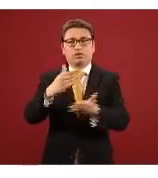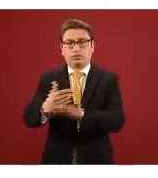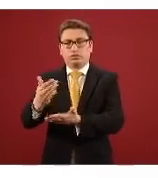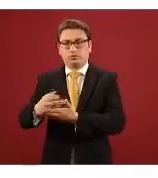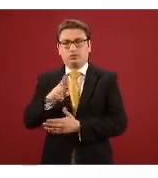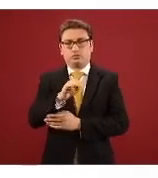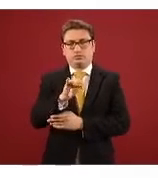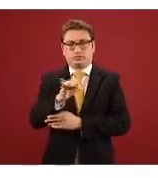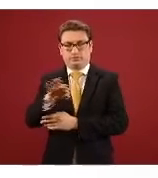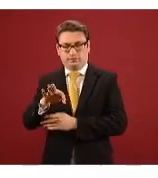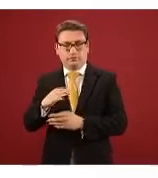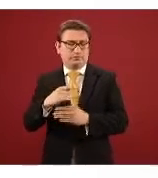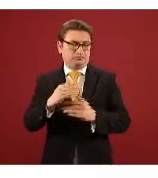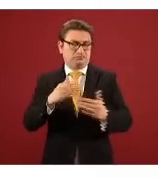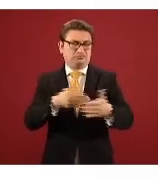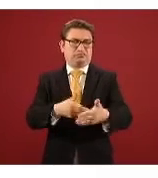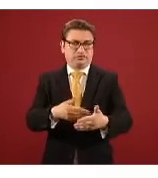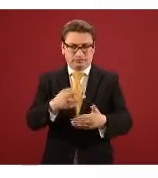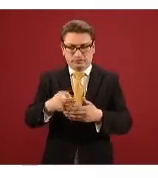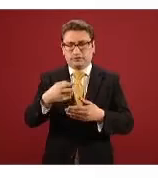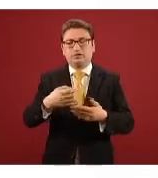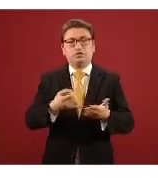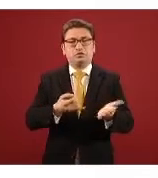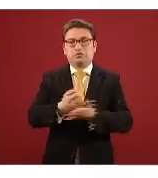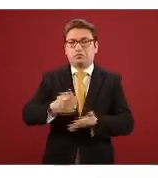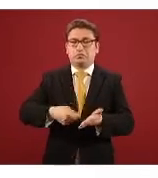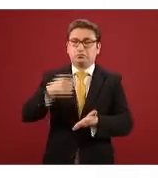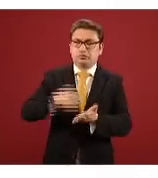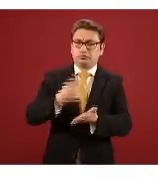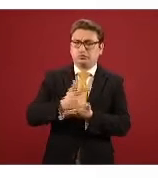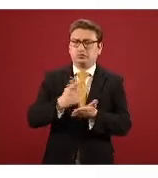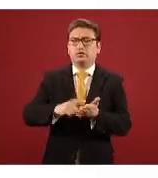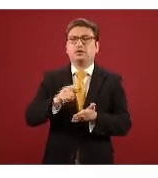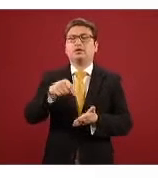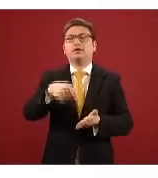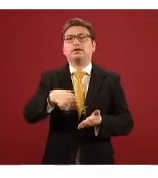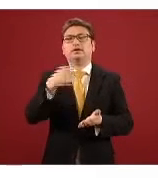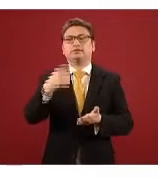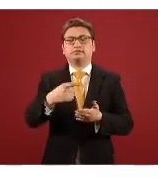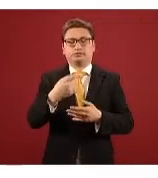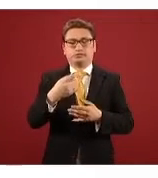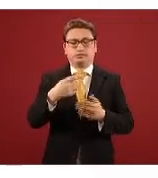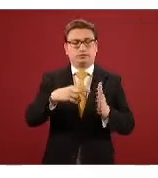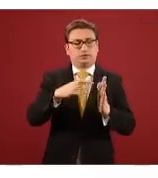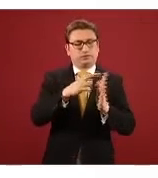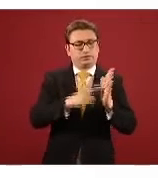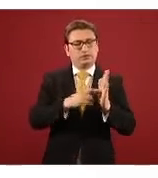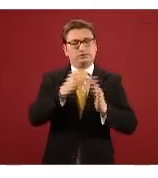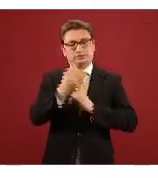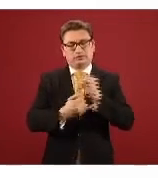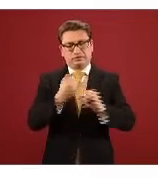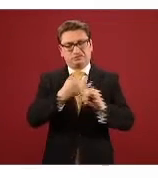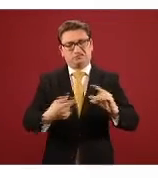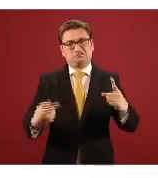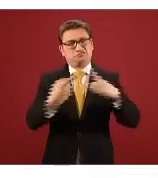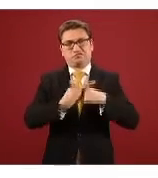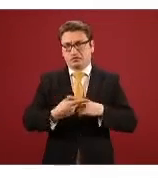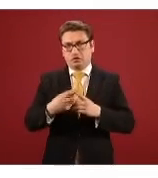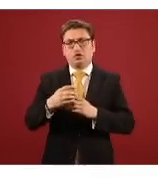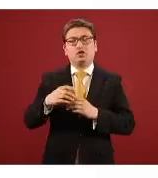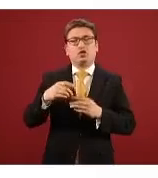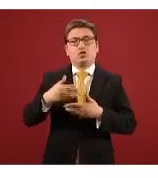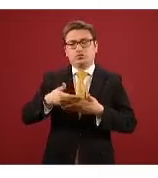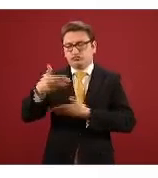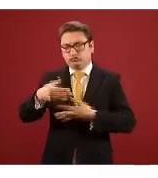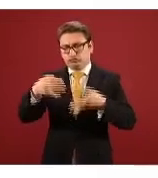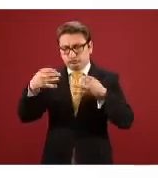Inteligencia Financiera. Esta jurisprudencia va en contra de los parámetros internacionales, va en contra de las convenciones, de los